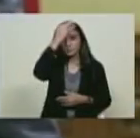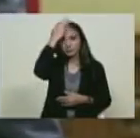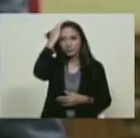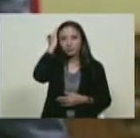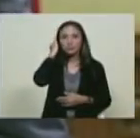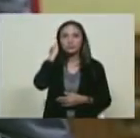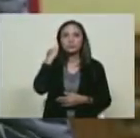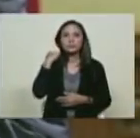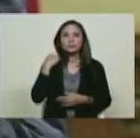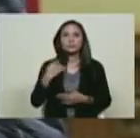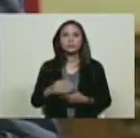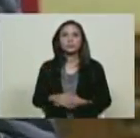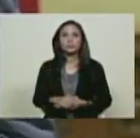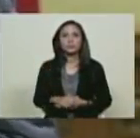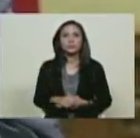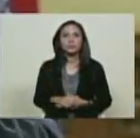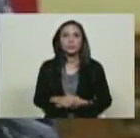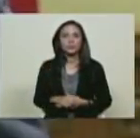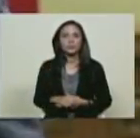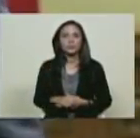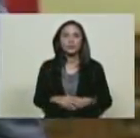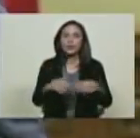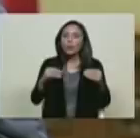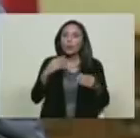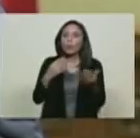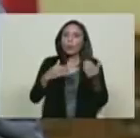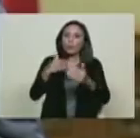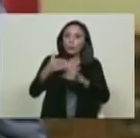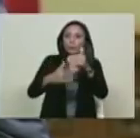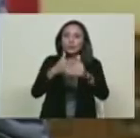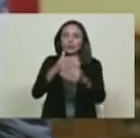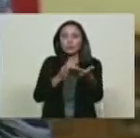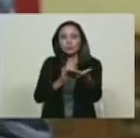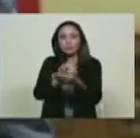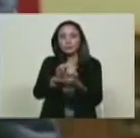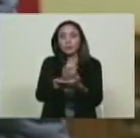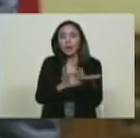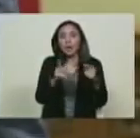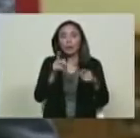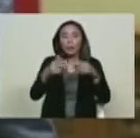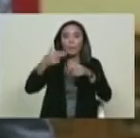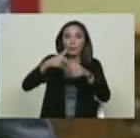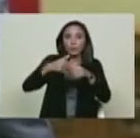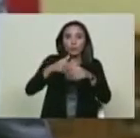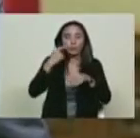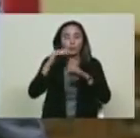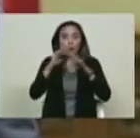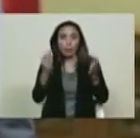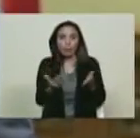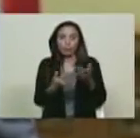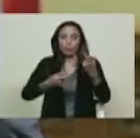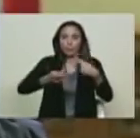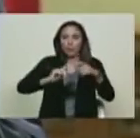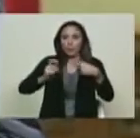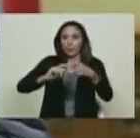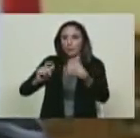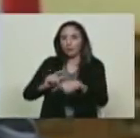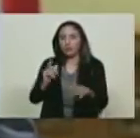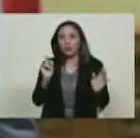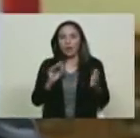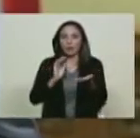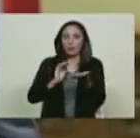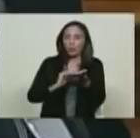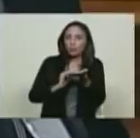cumplimiento dieron el avance que el mercado petrolero mundial se ha ido